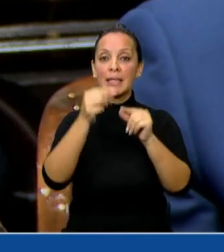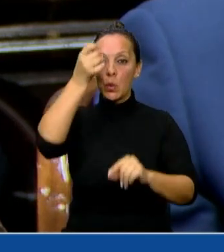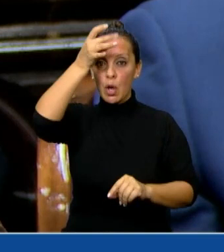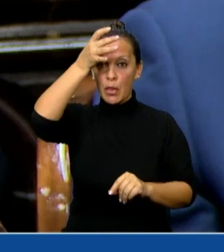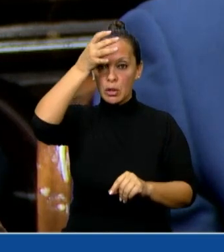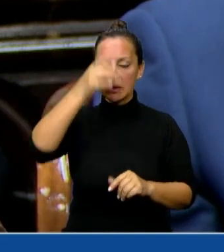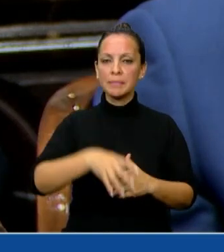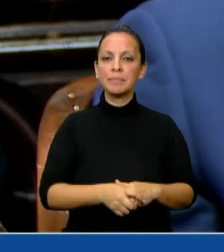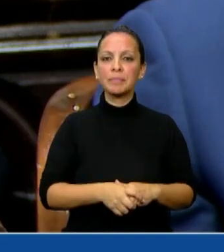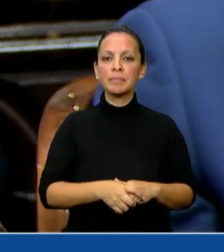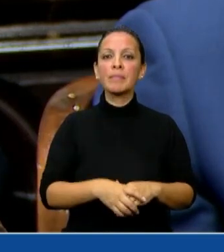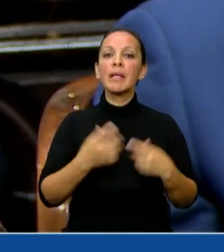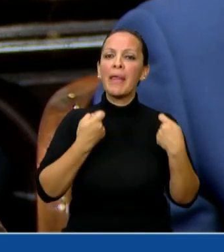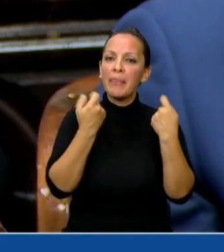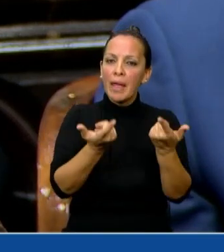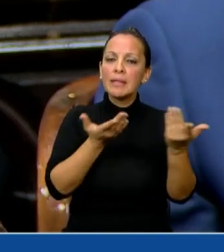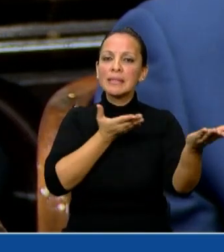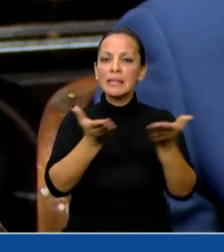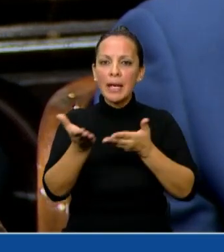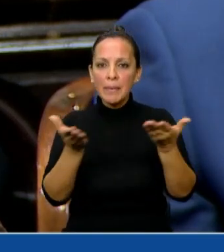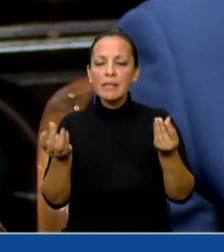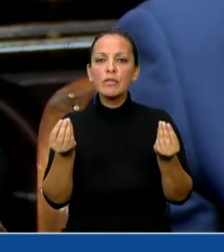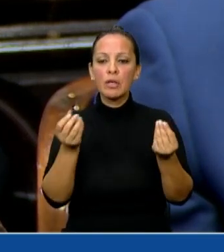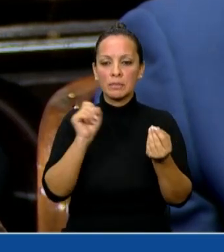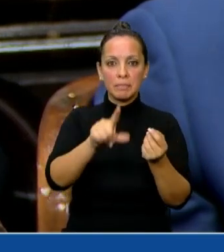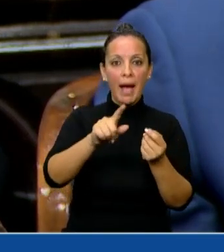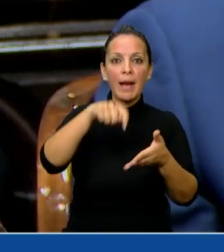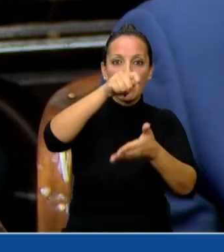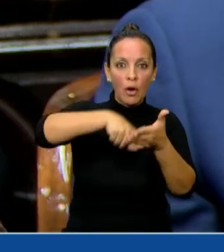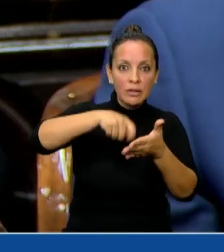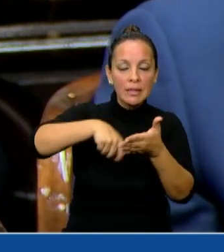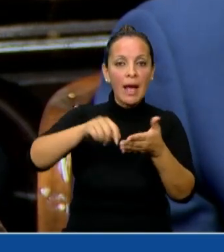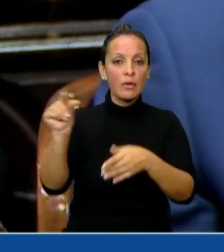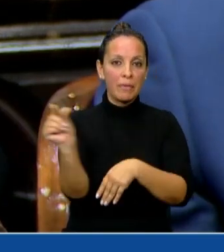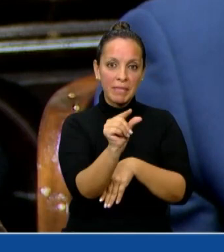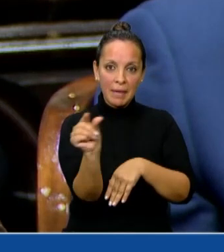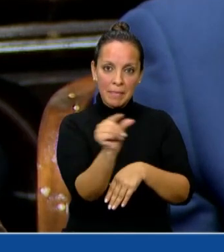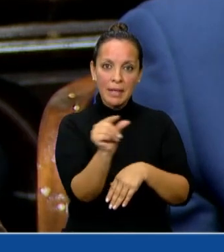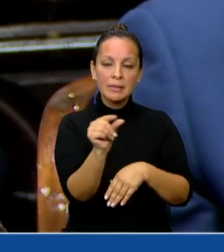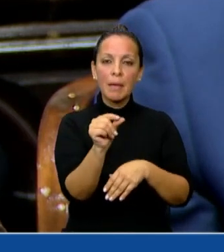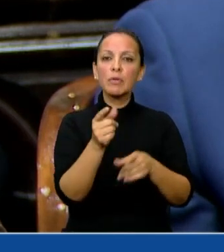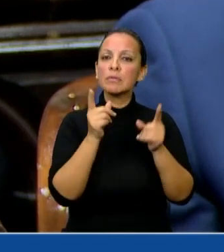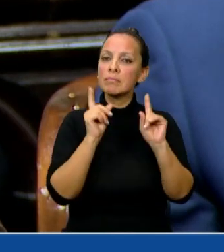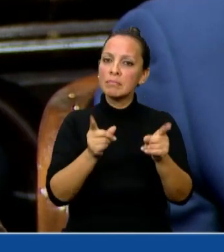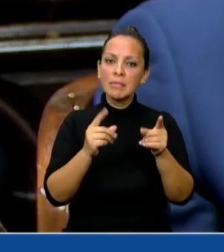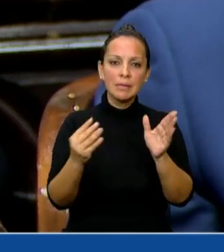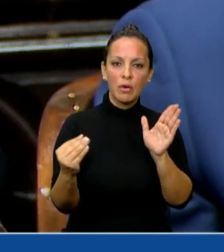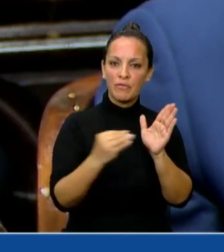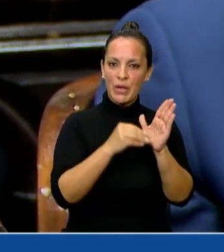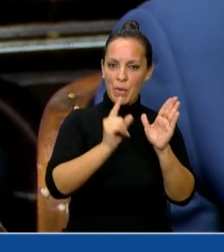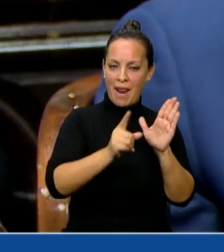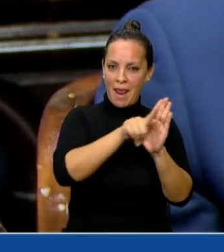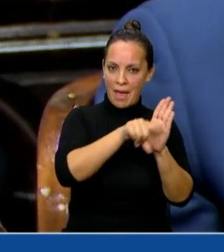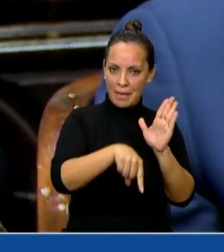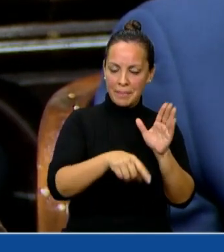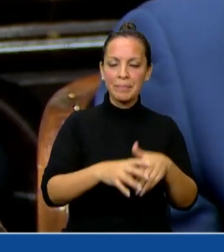12 ofrecerá servicios de compensación para los contratos de créditos hipotecarios comprendidos en la presente ley.